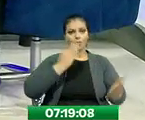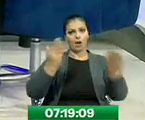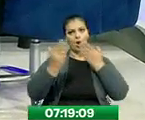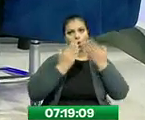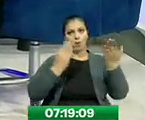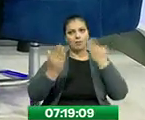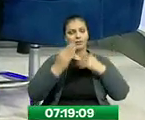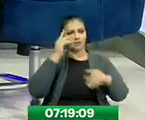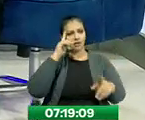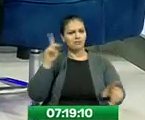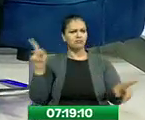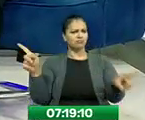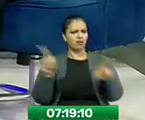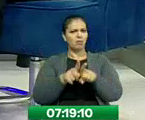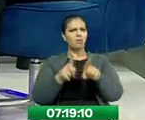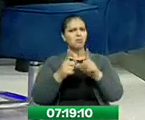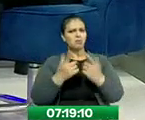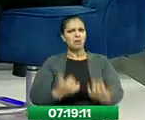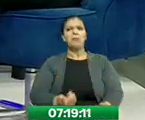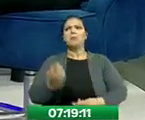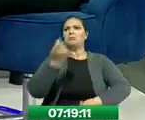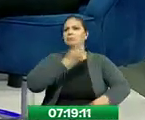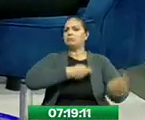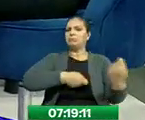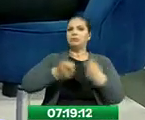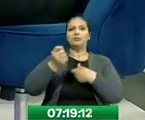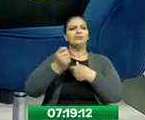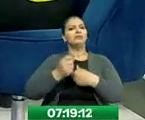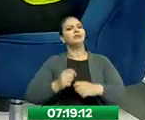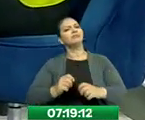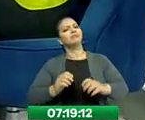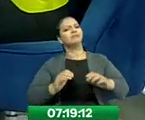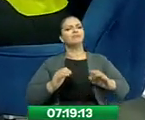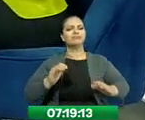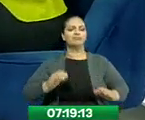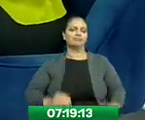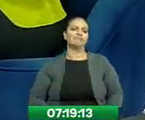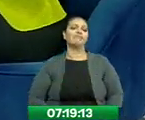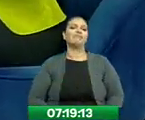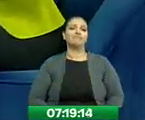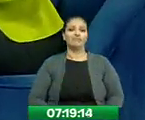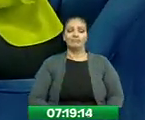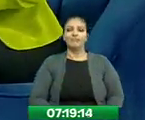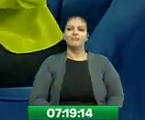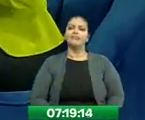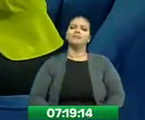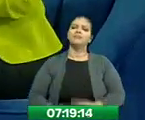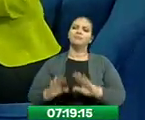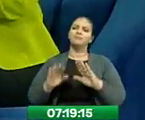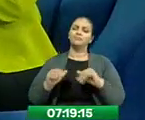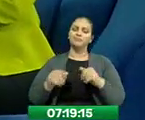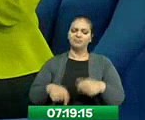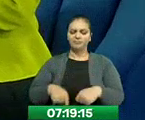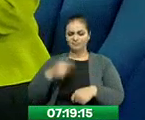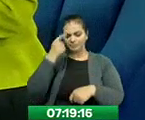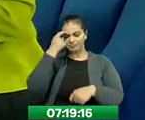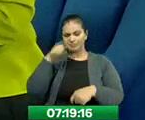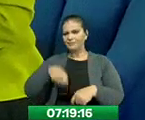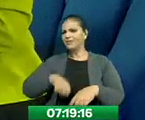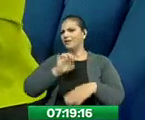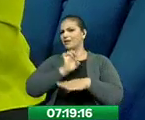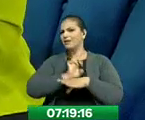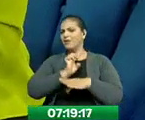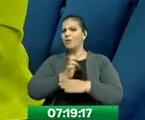obstante, el Fondo Monetario Internacional, en esta última pasada de revista y revisión de cómo estamos actuando y de qué manera se